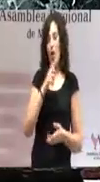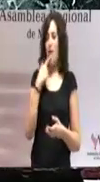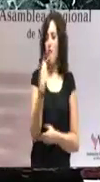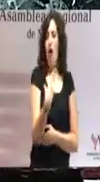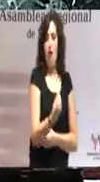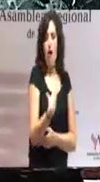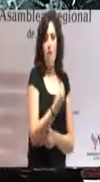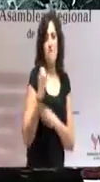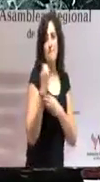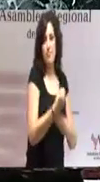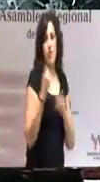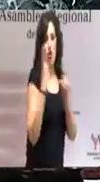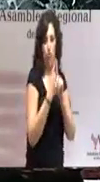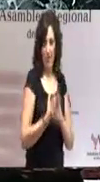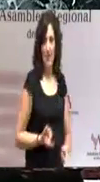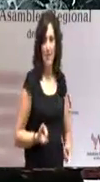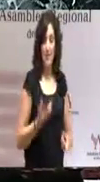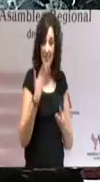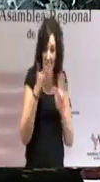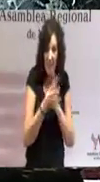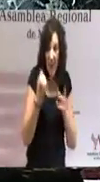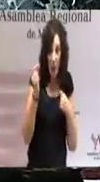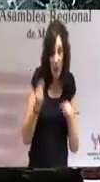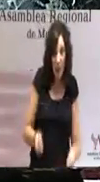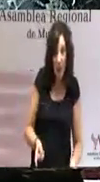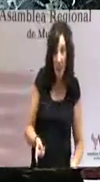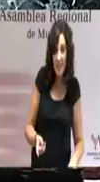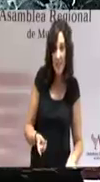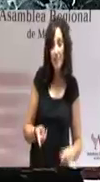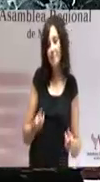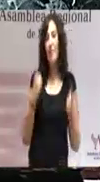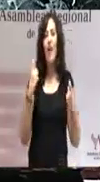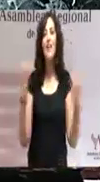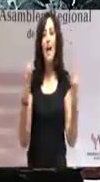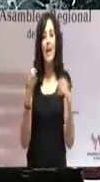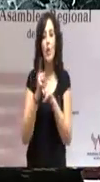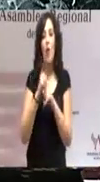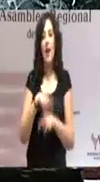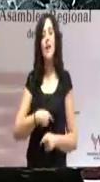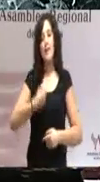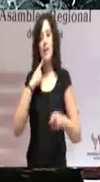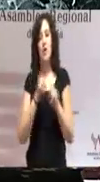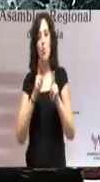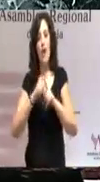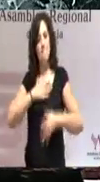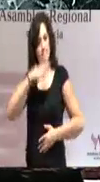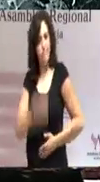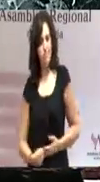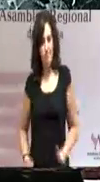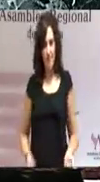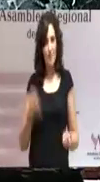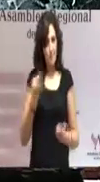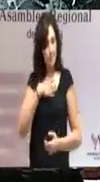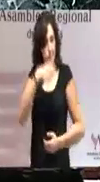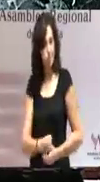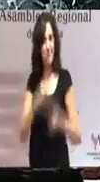Urralburu, matices. Lo que hace falta, señor Urralburu, son narices y no matices a la hora de defender el